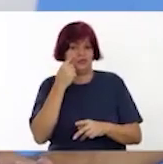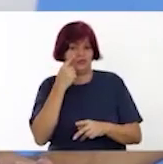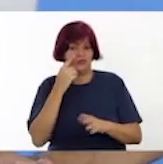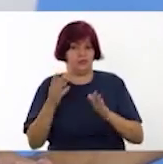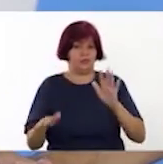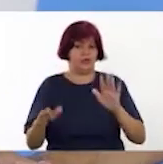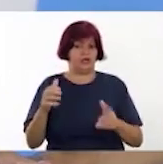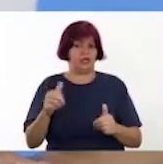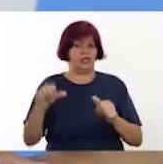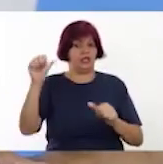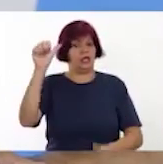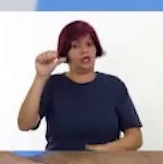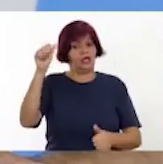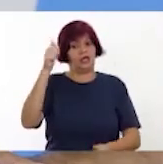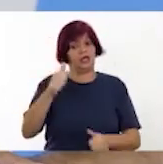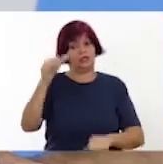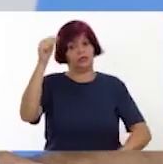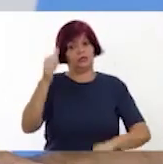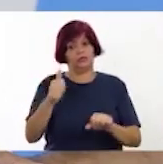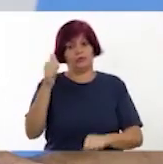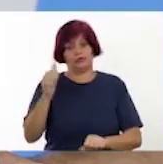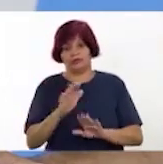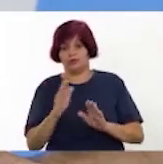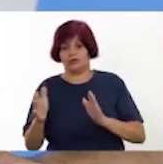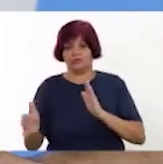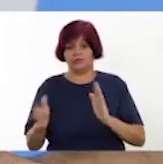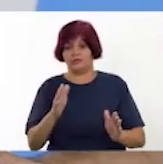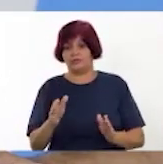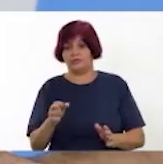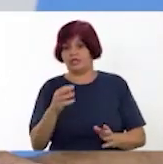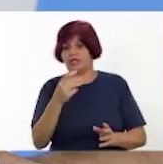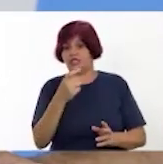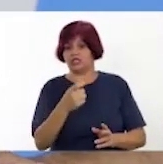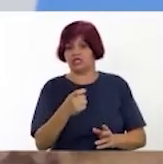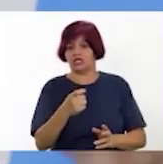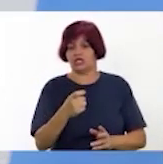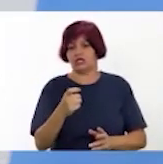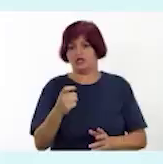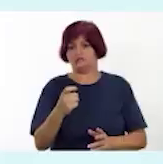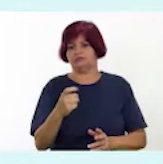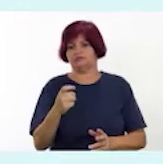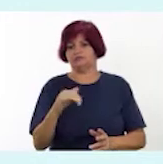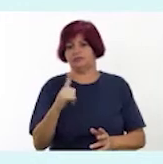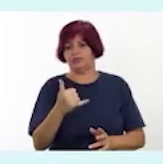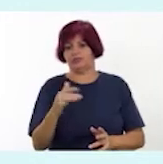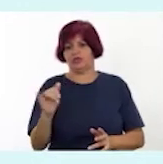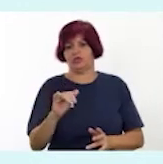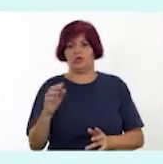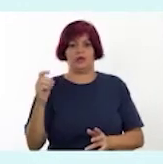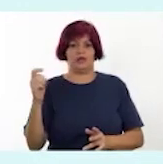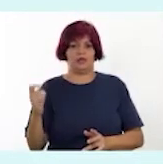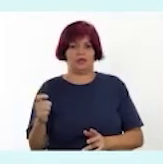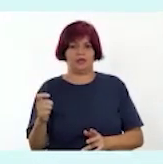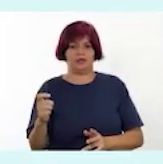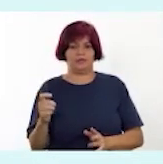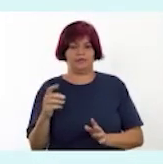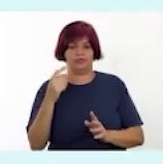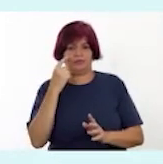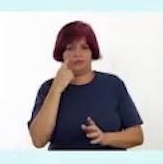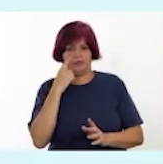Observen el comportamiento que tienen con respecto a la recta, y es igual a x. Aquí tienen el contenido que ustedes pueden